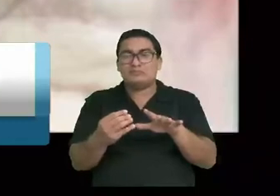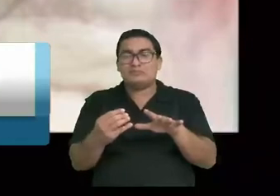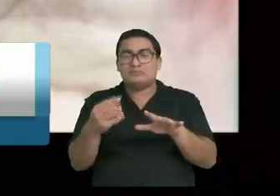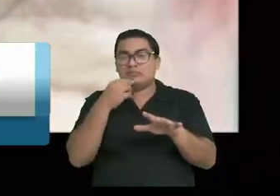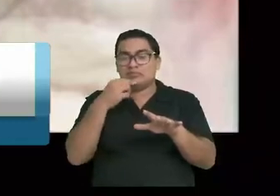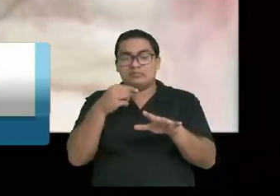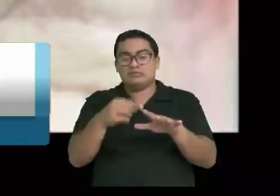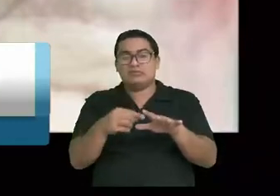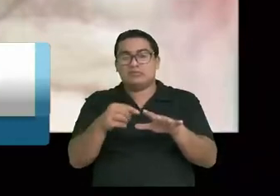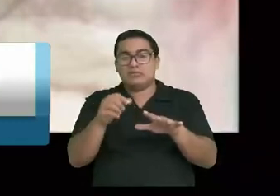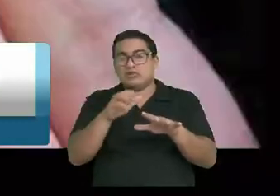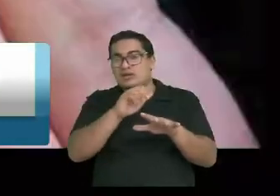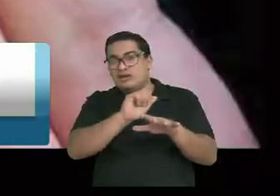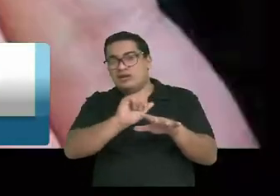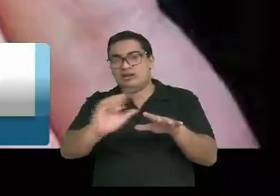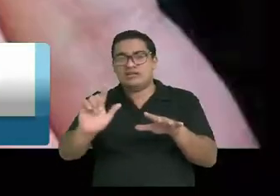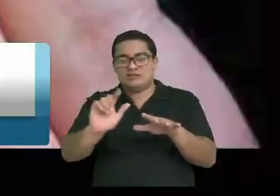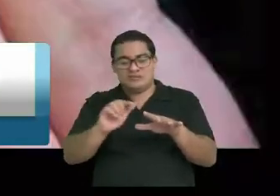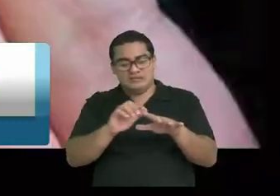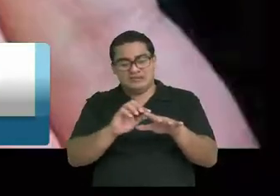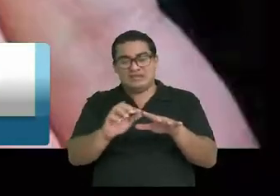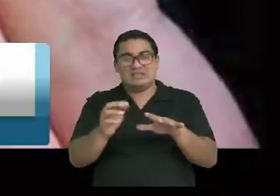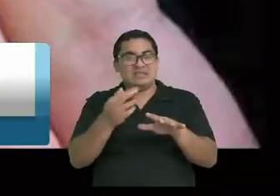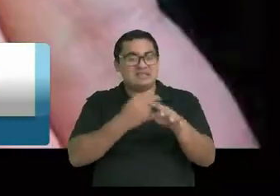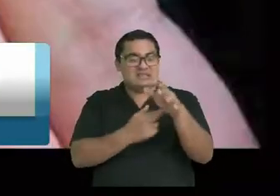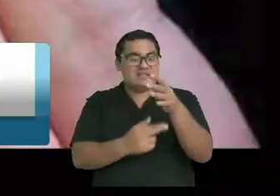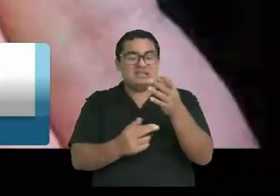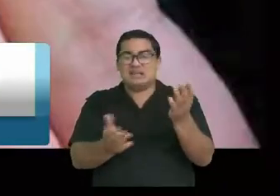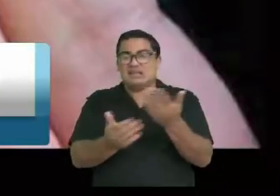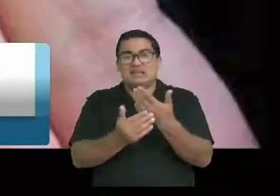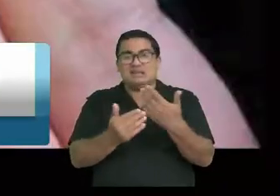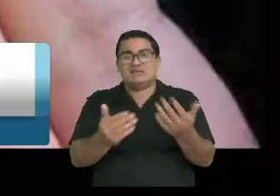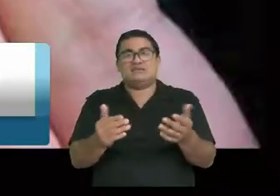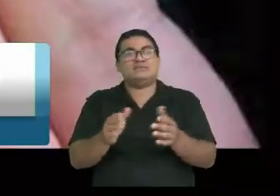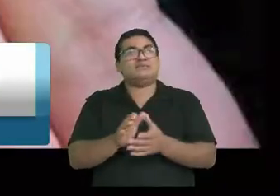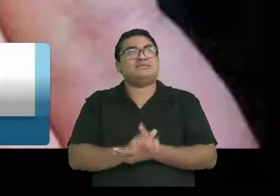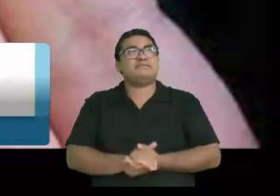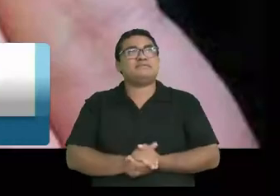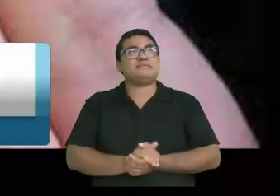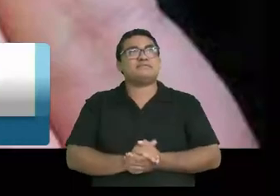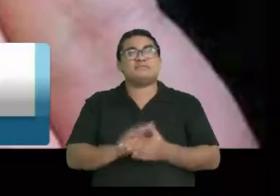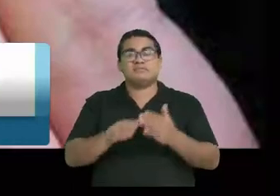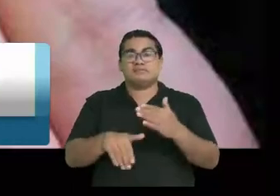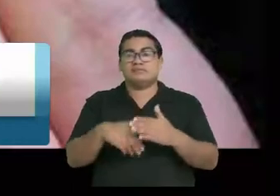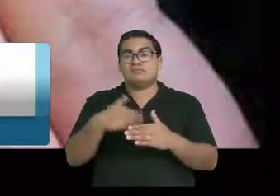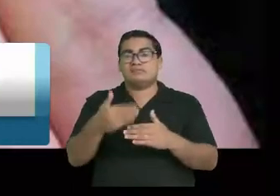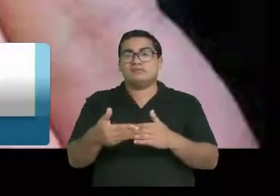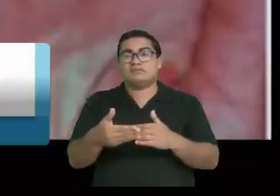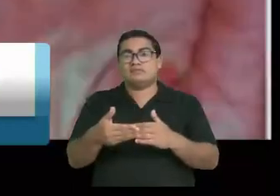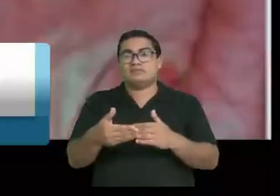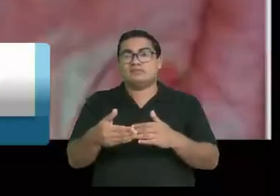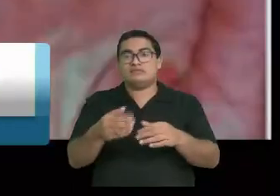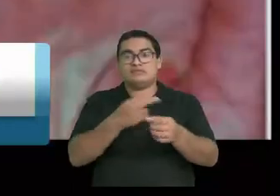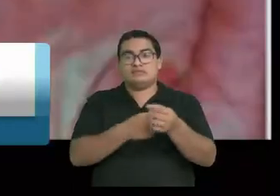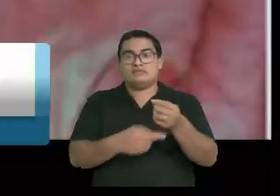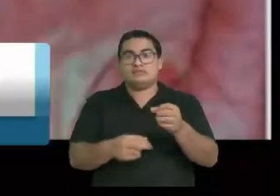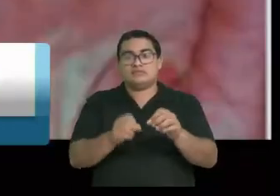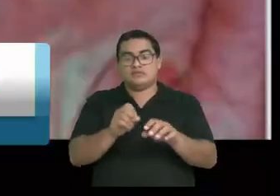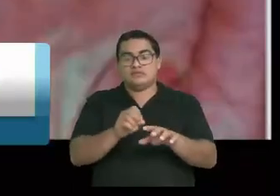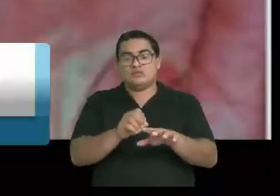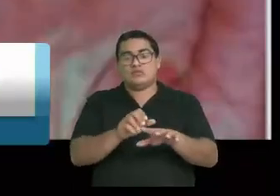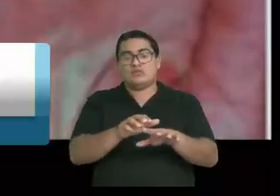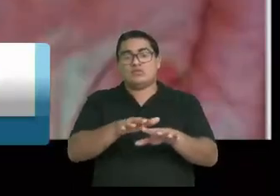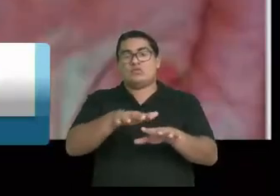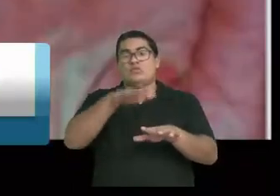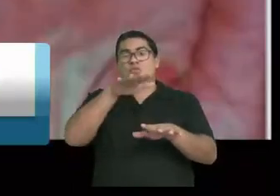cianótica o azuladita porque no está llegando la suficiente riego sanguíneo y luego que se restablece el riego sanguíneo vuelve